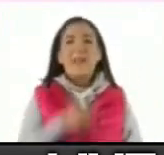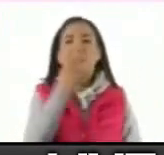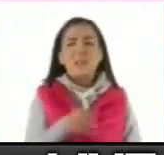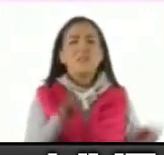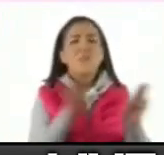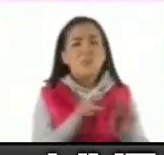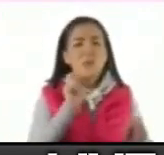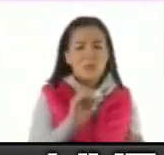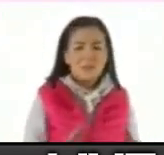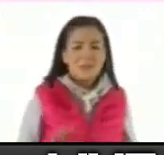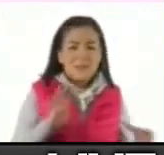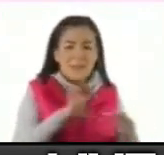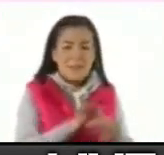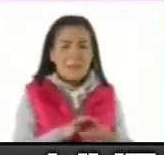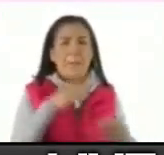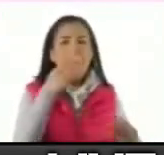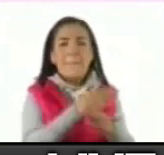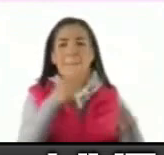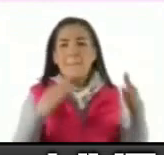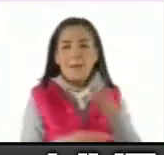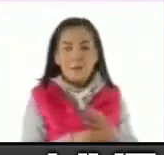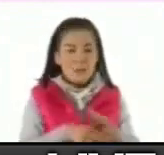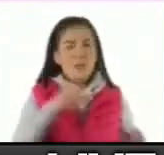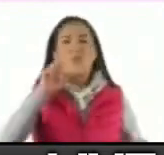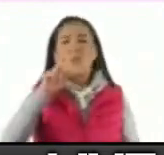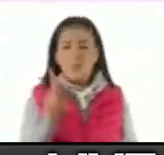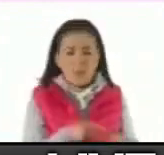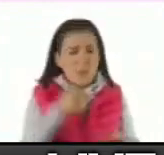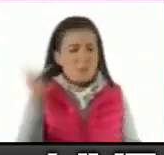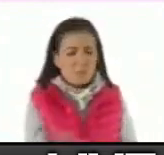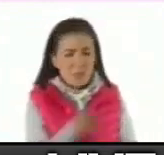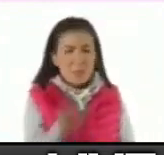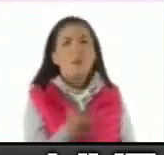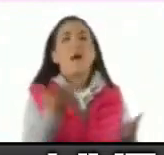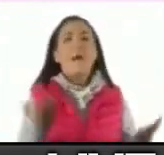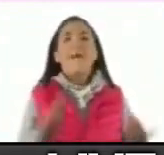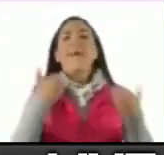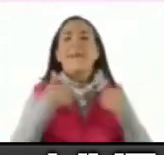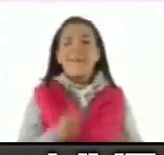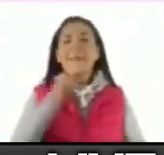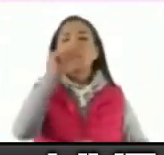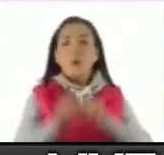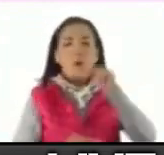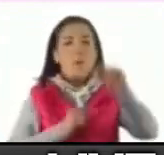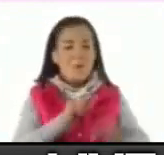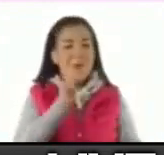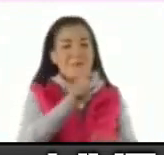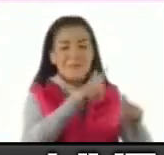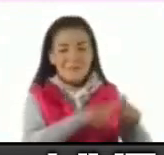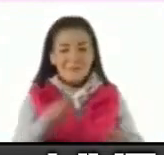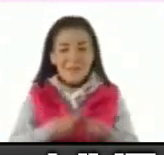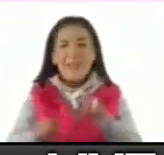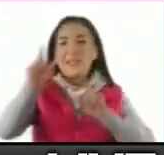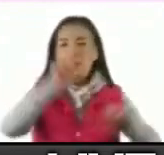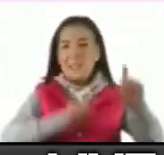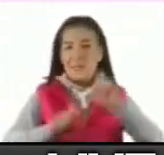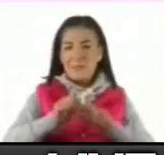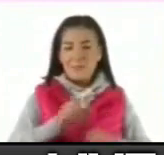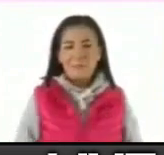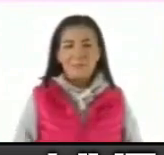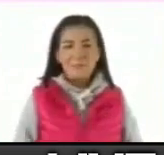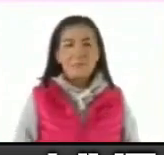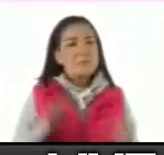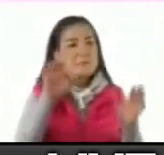qué está constituida la materia y nos hacemos nuevas preguntas, comprendemos poco a poco distintos procesos químicos. Por